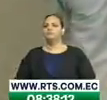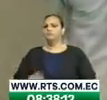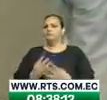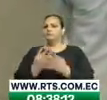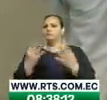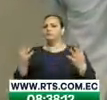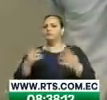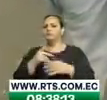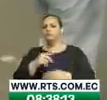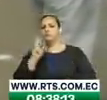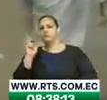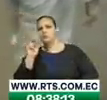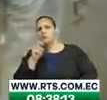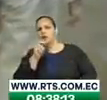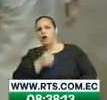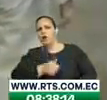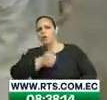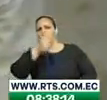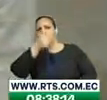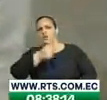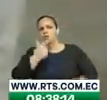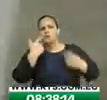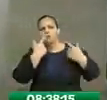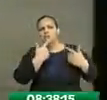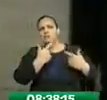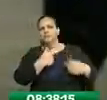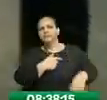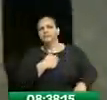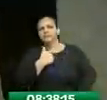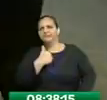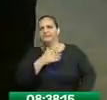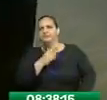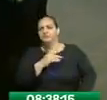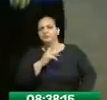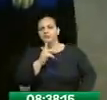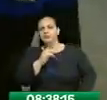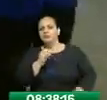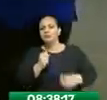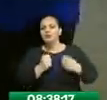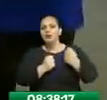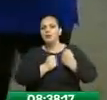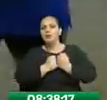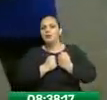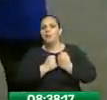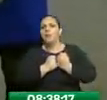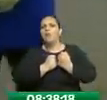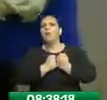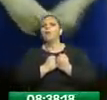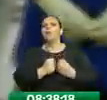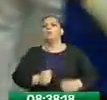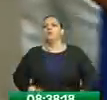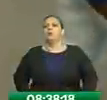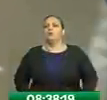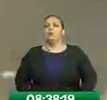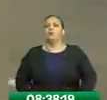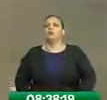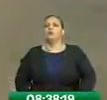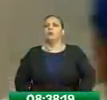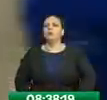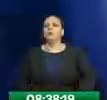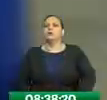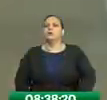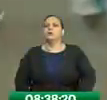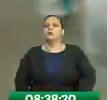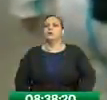siga fortaleciéndose y así cambiar de semáforo, ¿no? Lo antes posible, o cambiar esta situación o dejar a un lado esta pesadilla que hemos